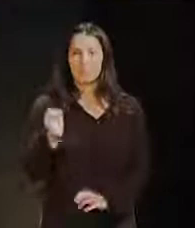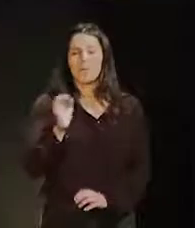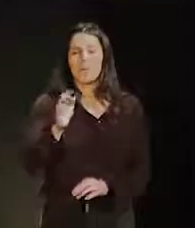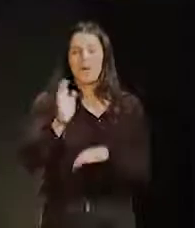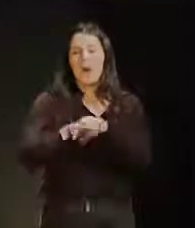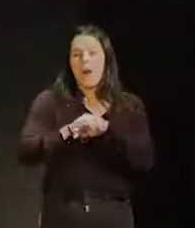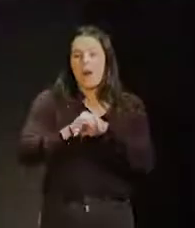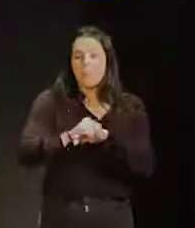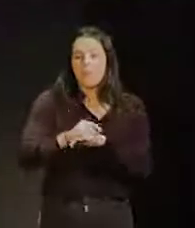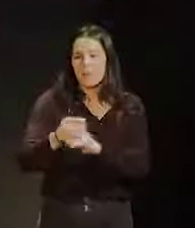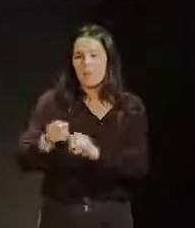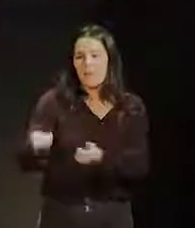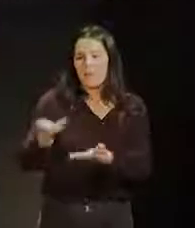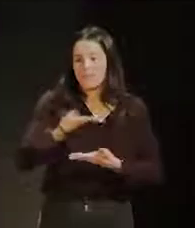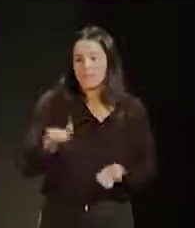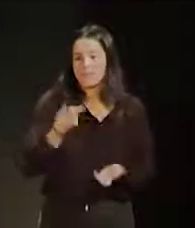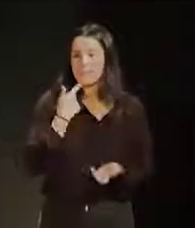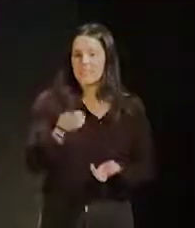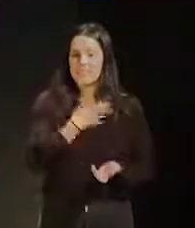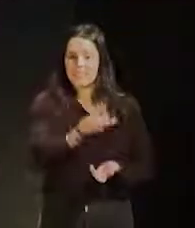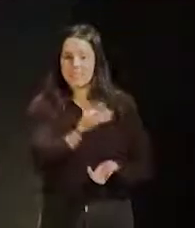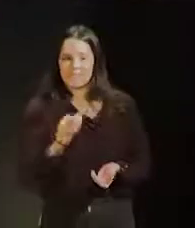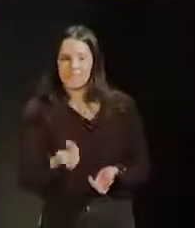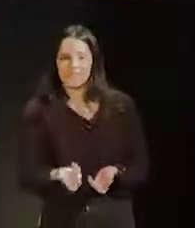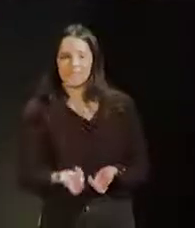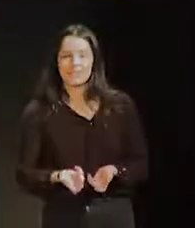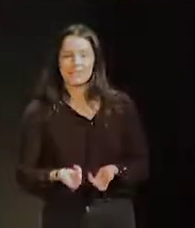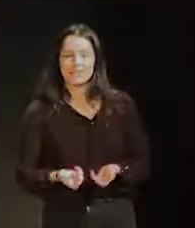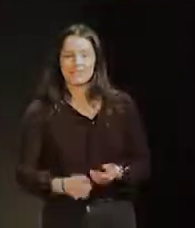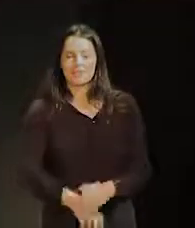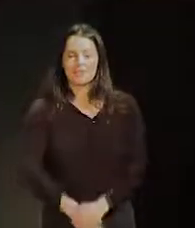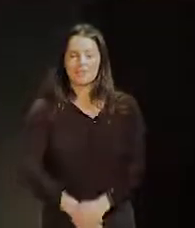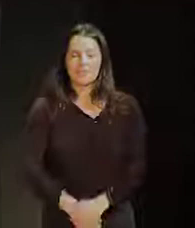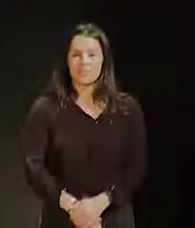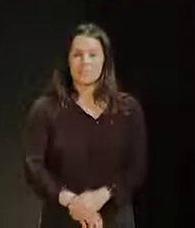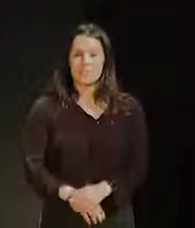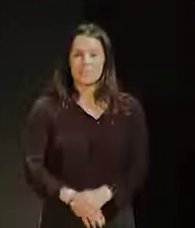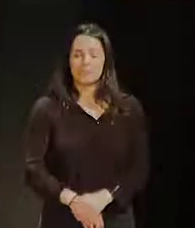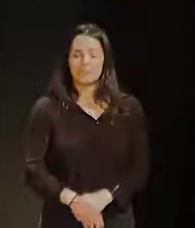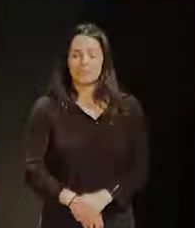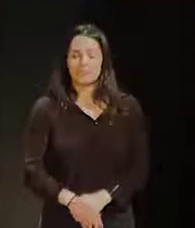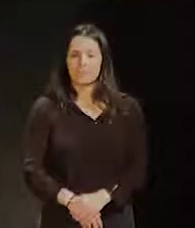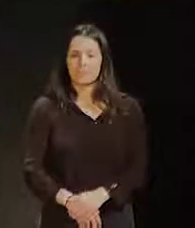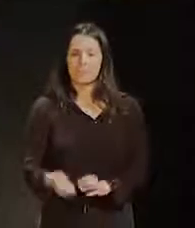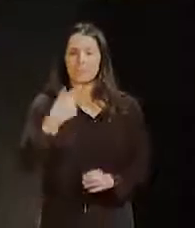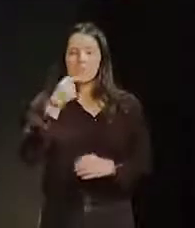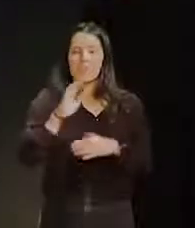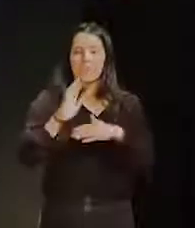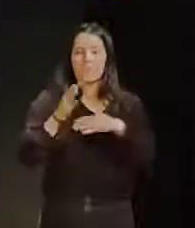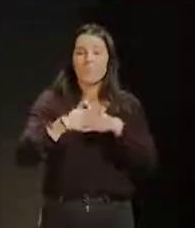amigos por humanidad, yo no sé lo que pasa. En las puertas se van abriendo. Hay puertas cerradas y muros, pero damos la